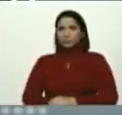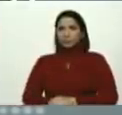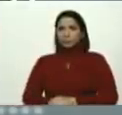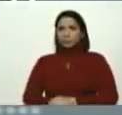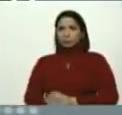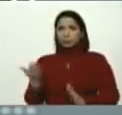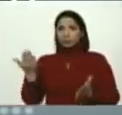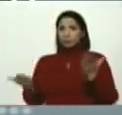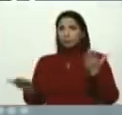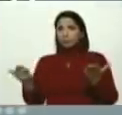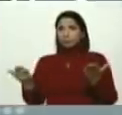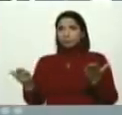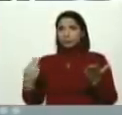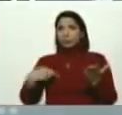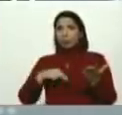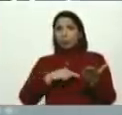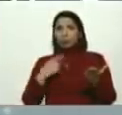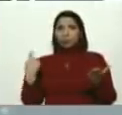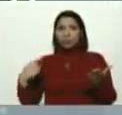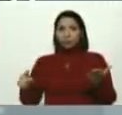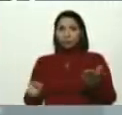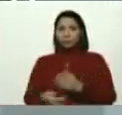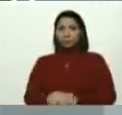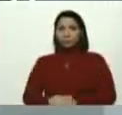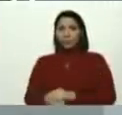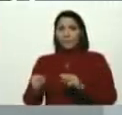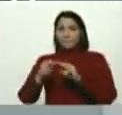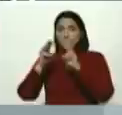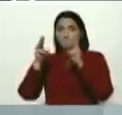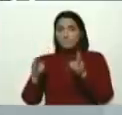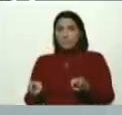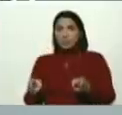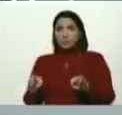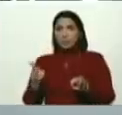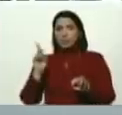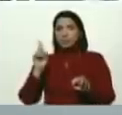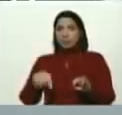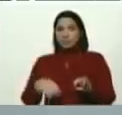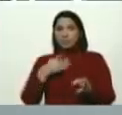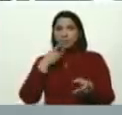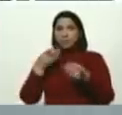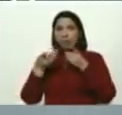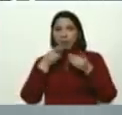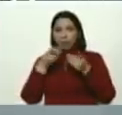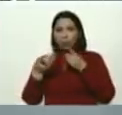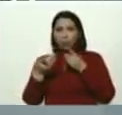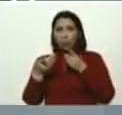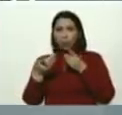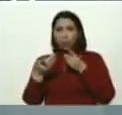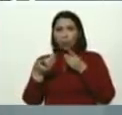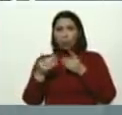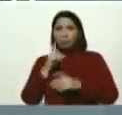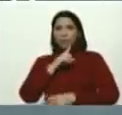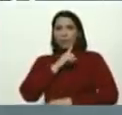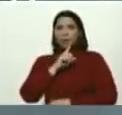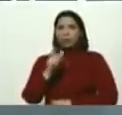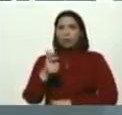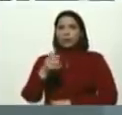Paralelo a esto, nosotros hemos tenido una mesa también de diálogo con el llamado